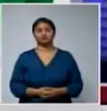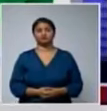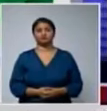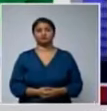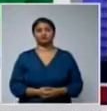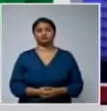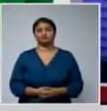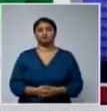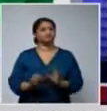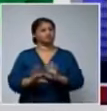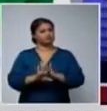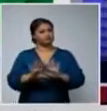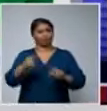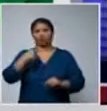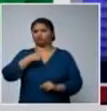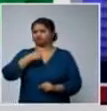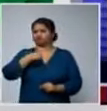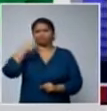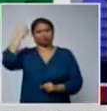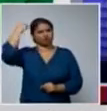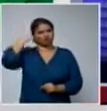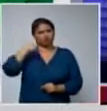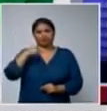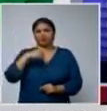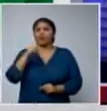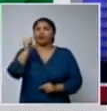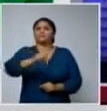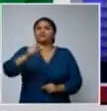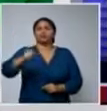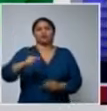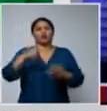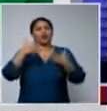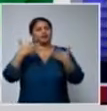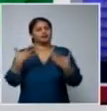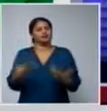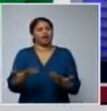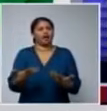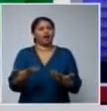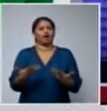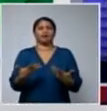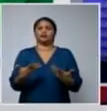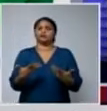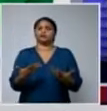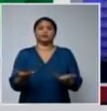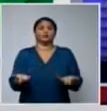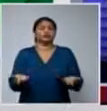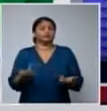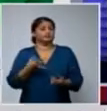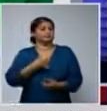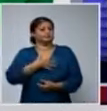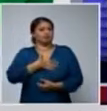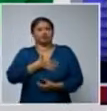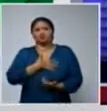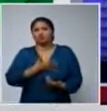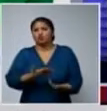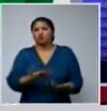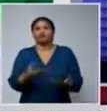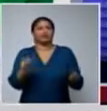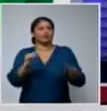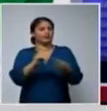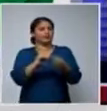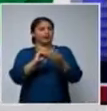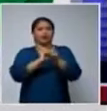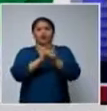personas por el año que llevamos y un poco más con transmisión de la pandemia y con un grupo